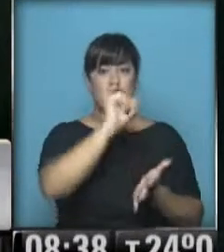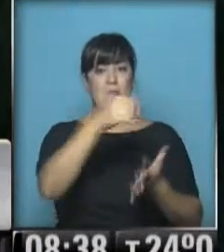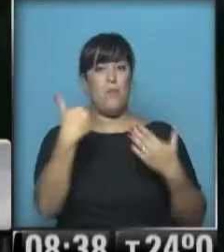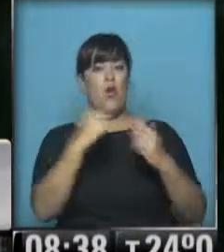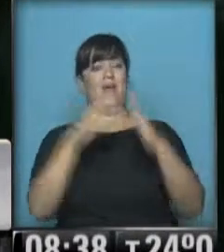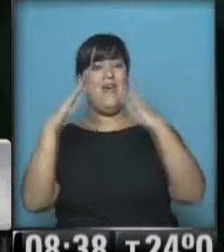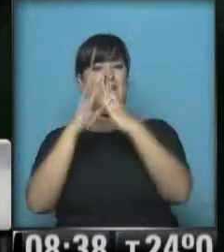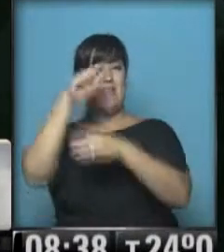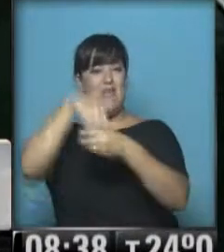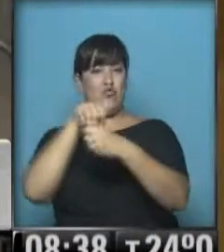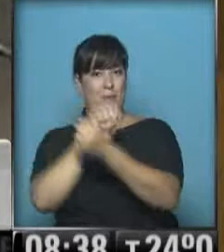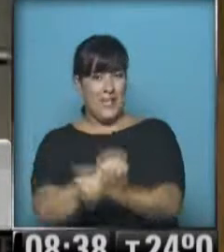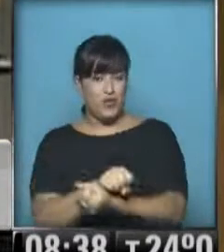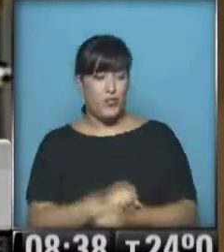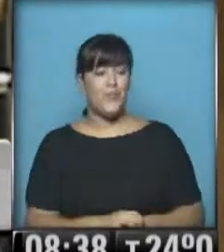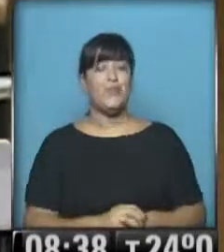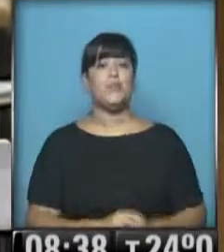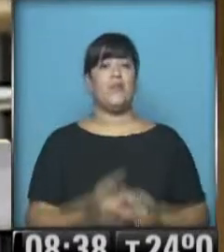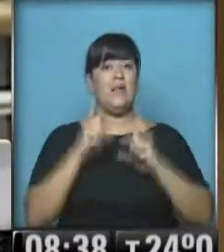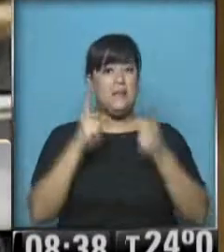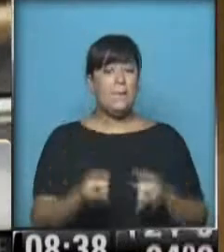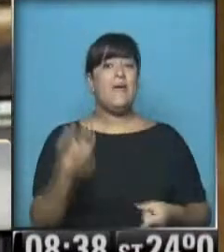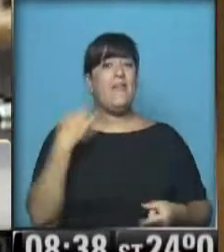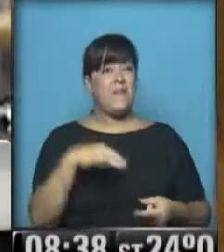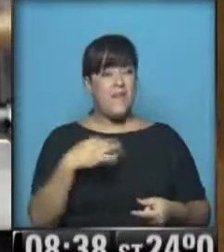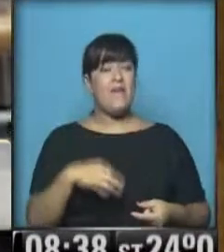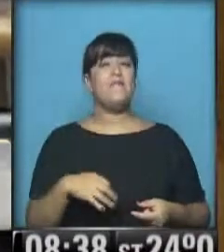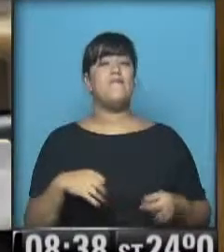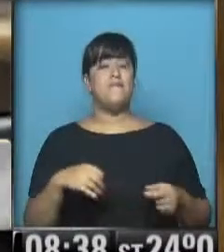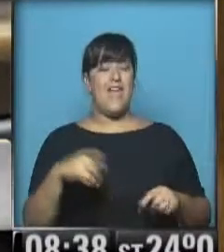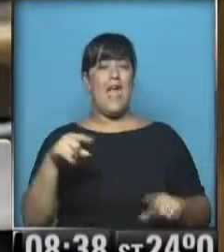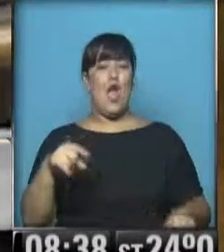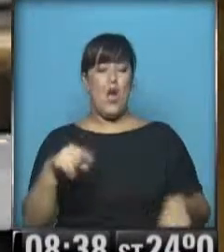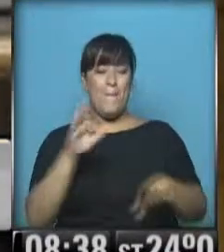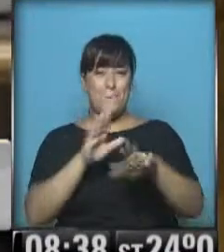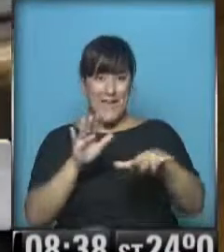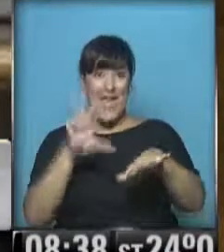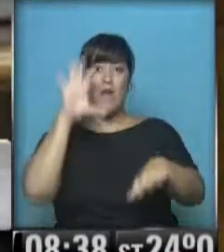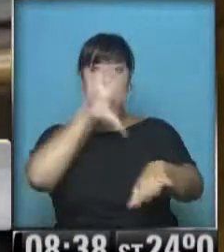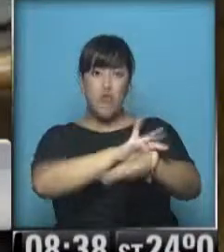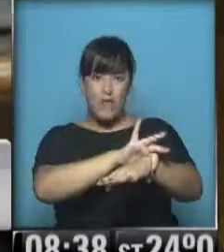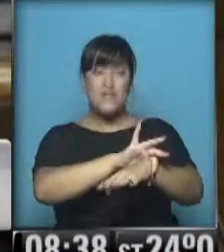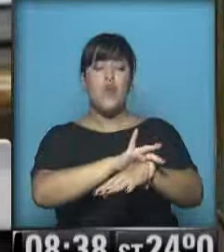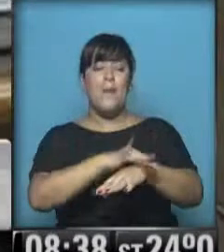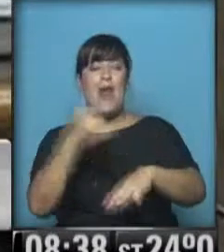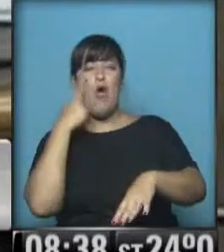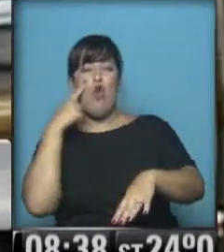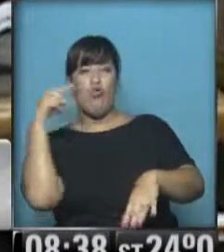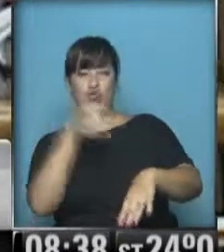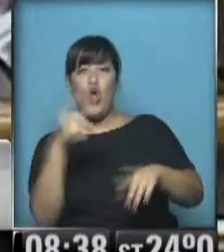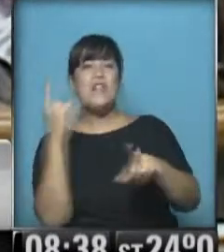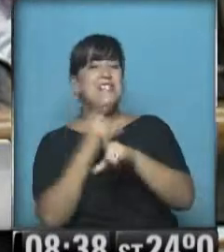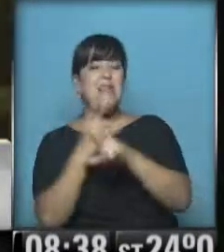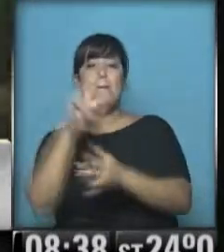presión domiciliaria además de tener que colocarse una tobillera para un monitoreo satélital permanente de su